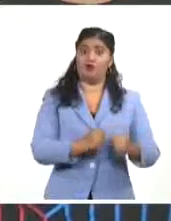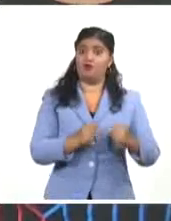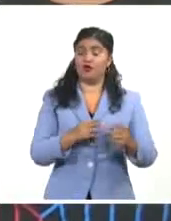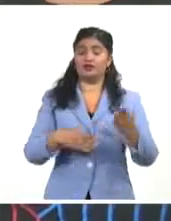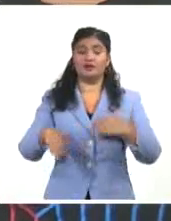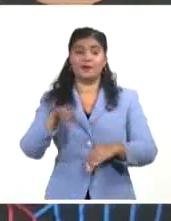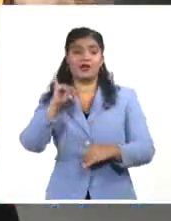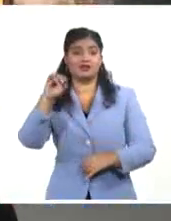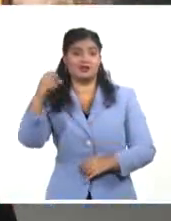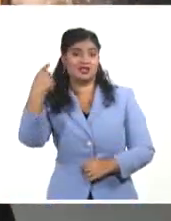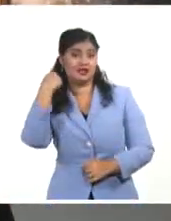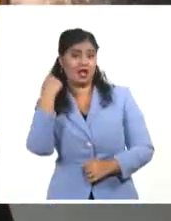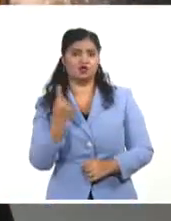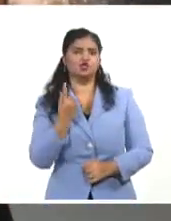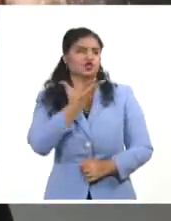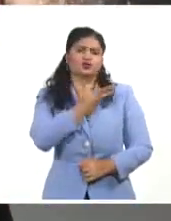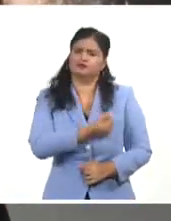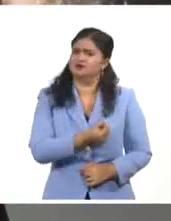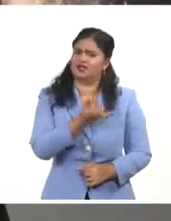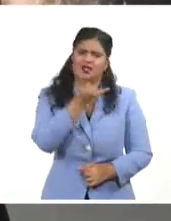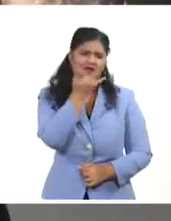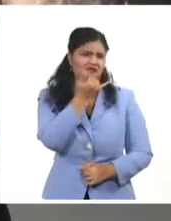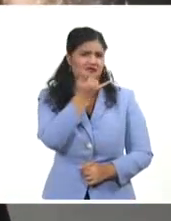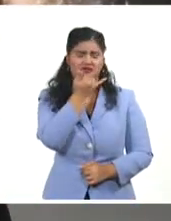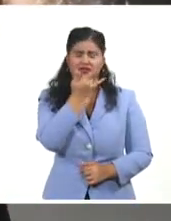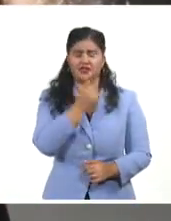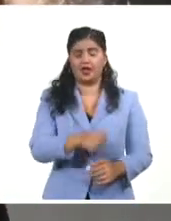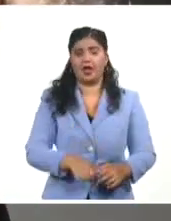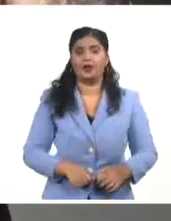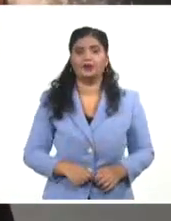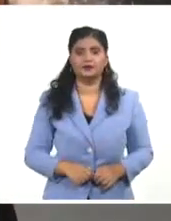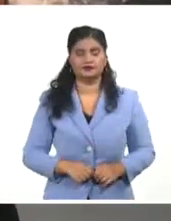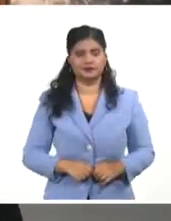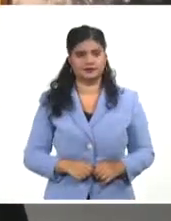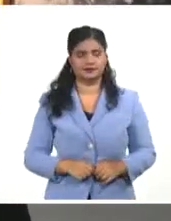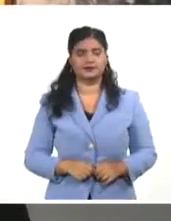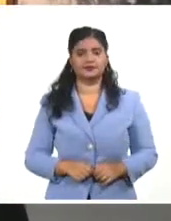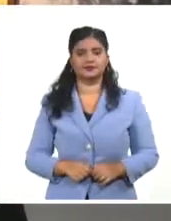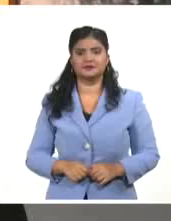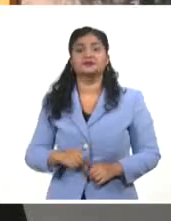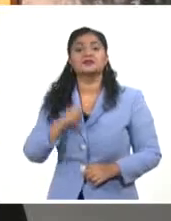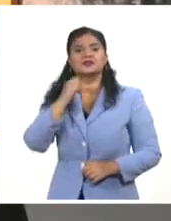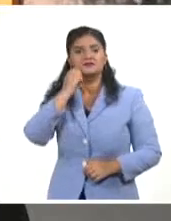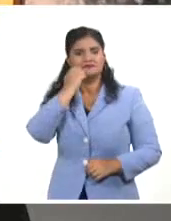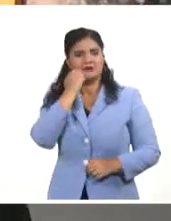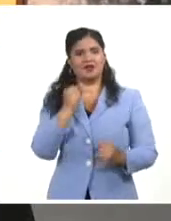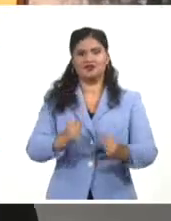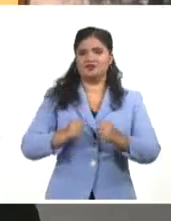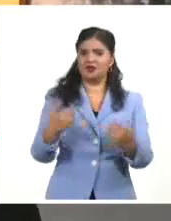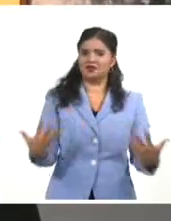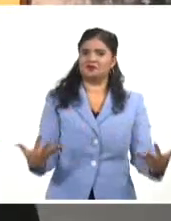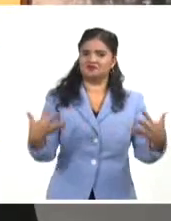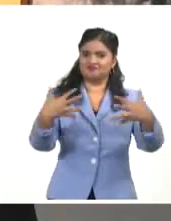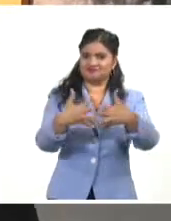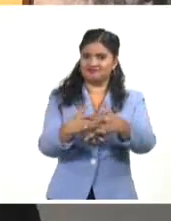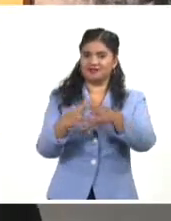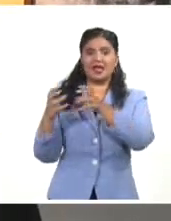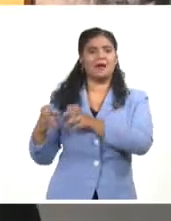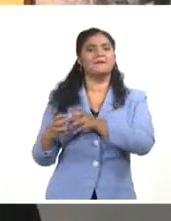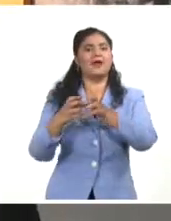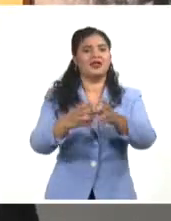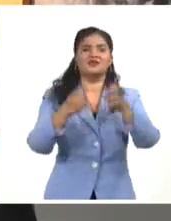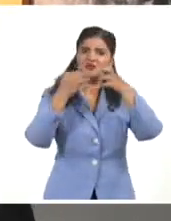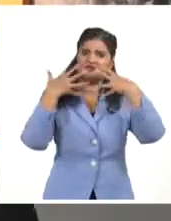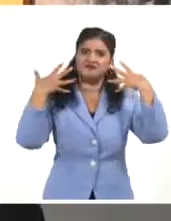de 60 años. No se interrumpió la solidaridad, sino que venimos aquí en la Brigada 31 con mucho entusiasmo,